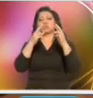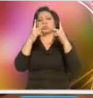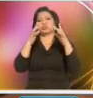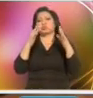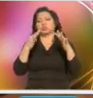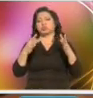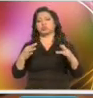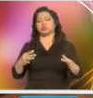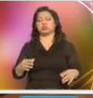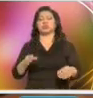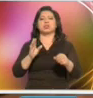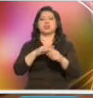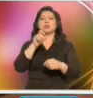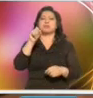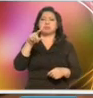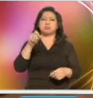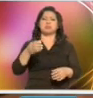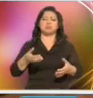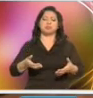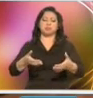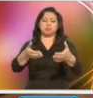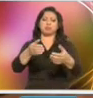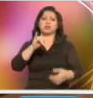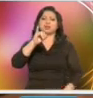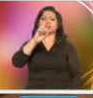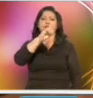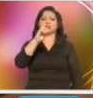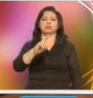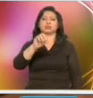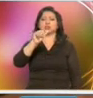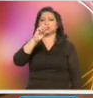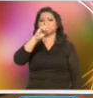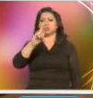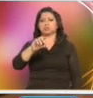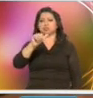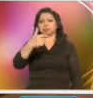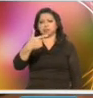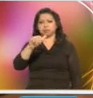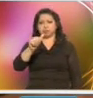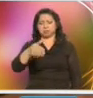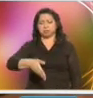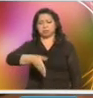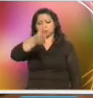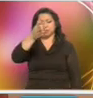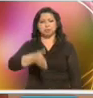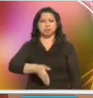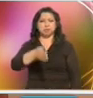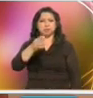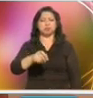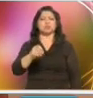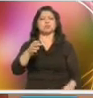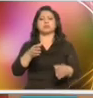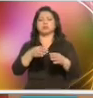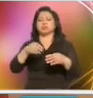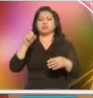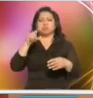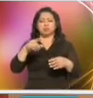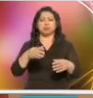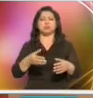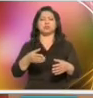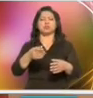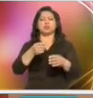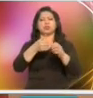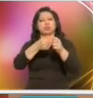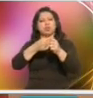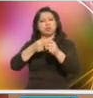los rebeldes estaban prácticamente atrincherados en la Ciudadela. Ok. Y estuvieron cañoneando durante 10 días, de ahí que